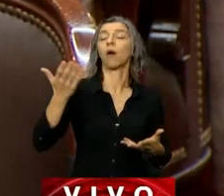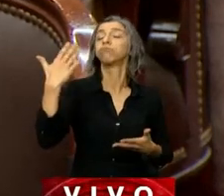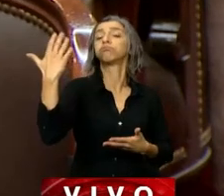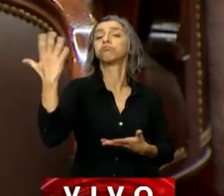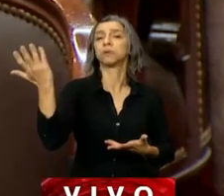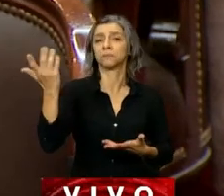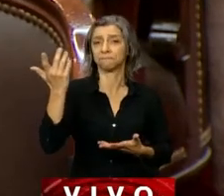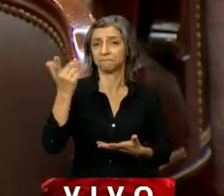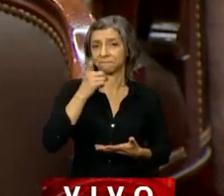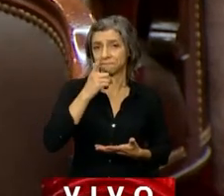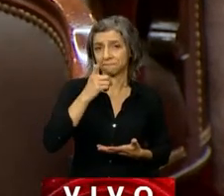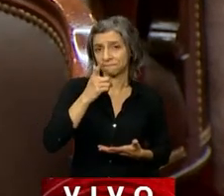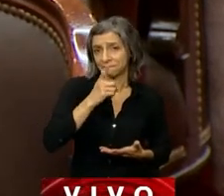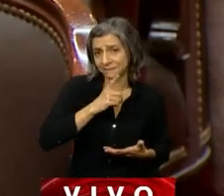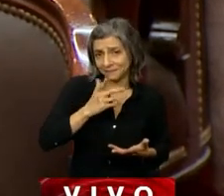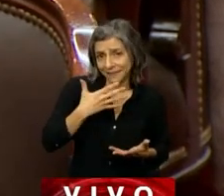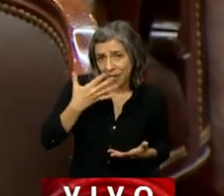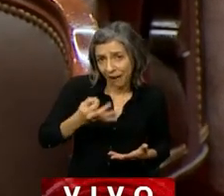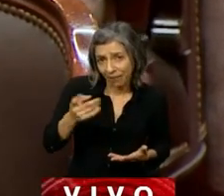sin mérito, o sea, un necio.